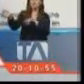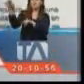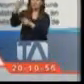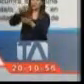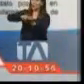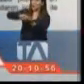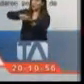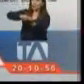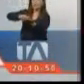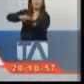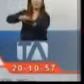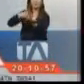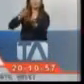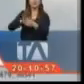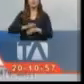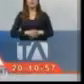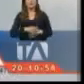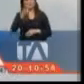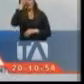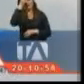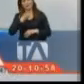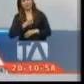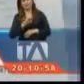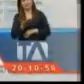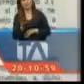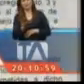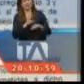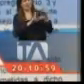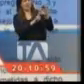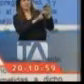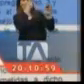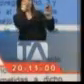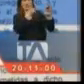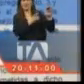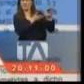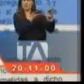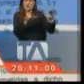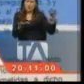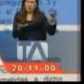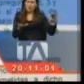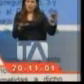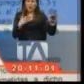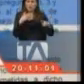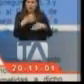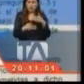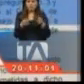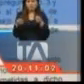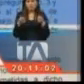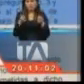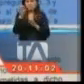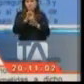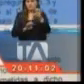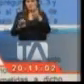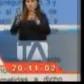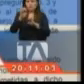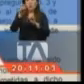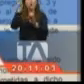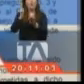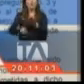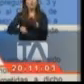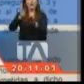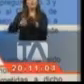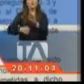sesión, desafiando las decisiones ya adoptadas por el Consejo de Participación Ciudadana, que lleva adelante el proceso de evaluación a los